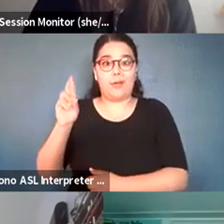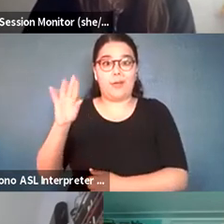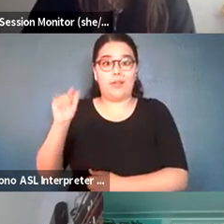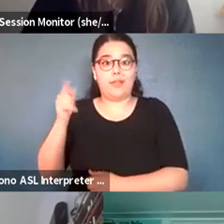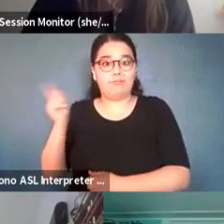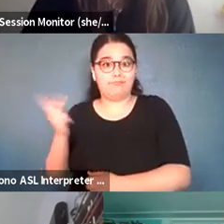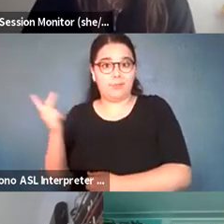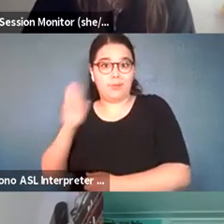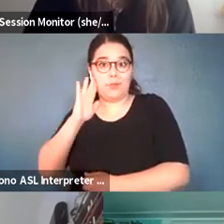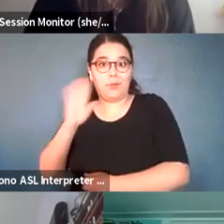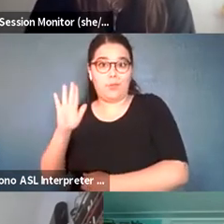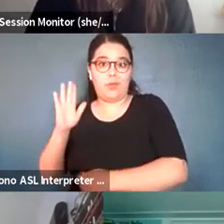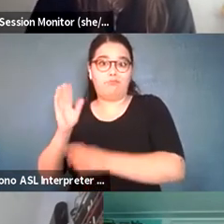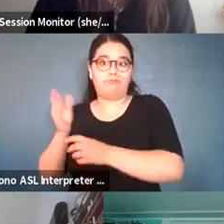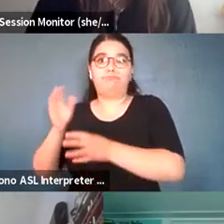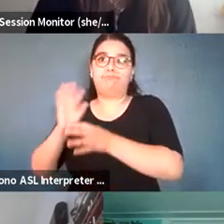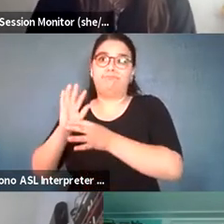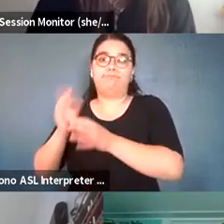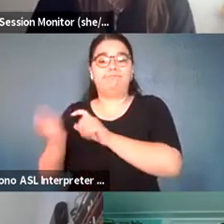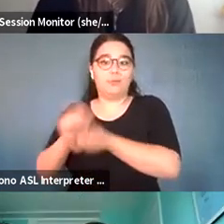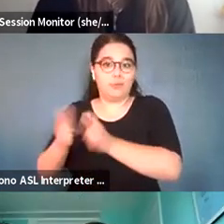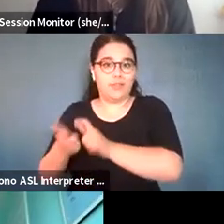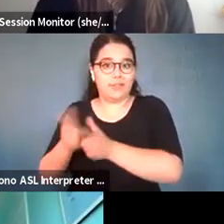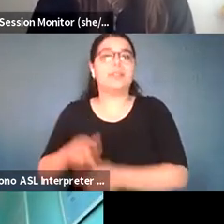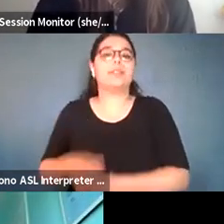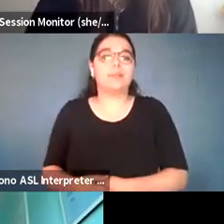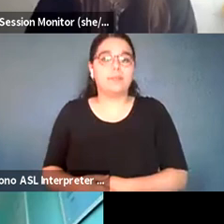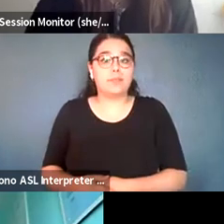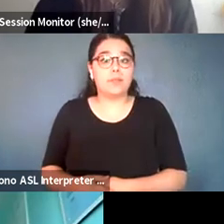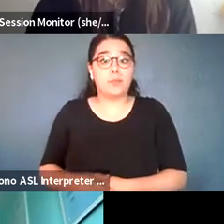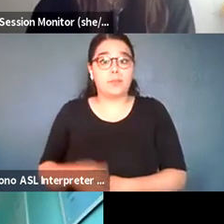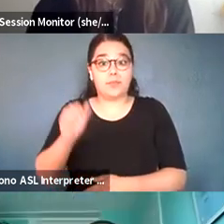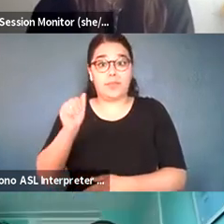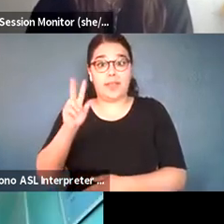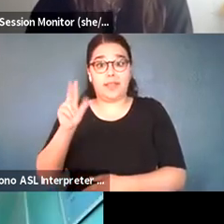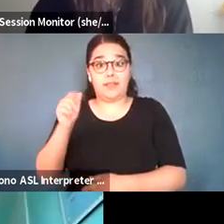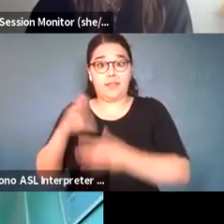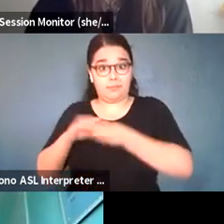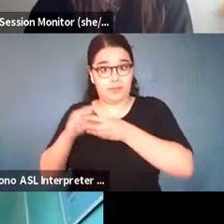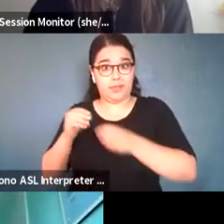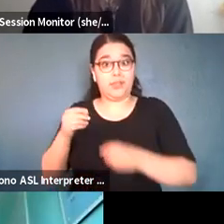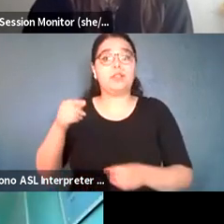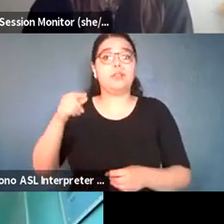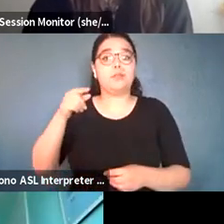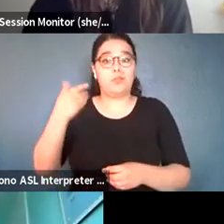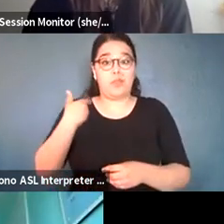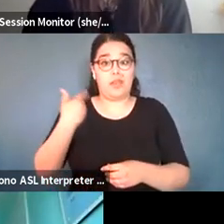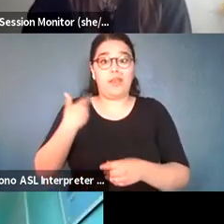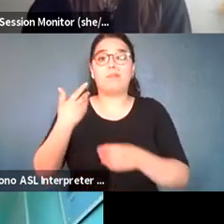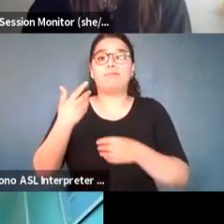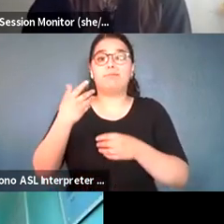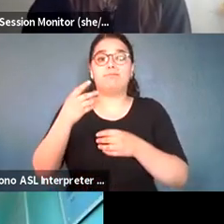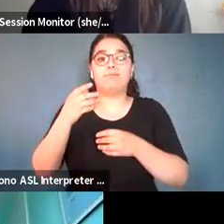y al español. Y como dijo Eva, también estamos acompañados de Mel, que está interpretando